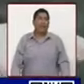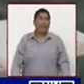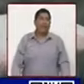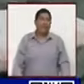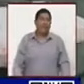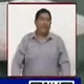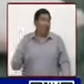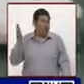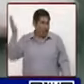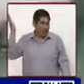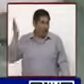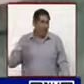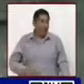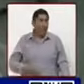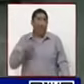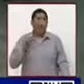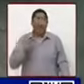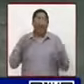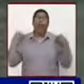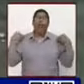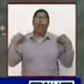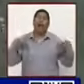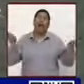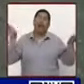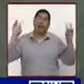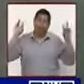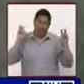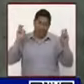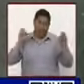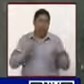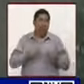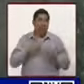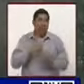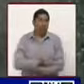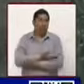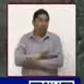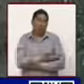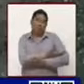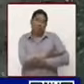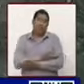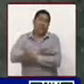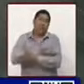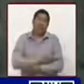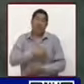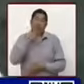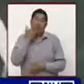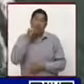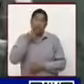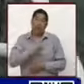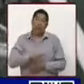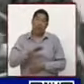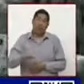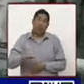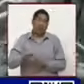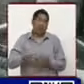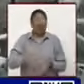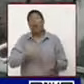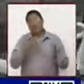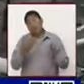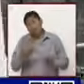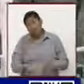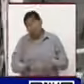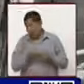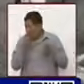Es el angelorio esto y bueno, son los bebés, niños que han dejado este mundo a una